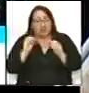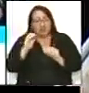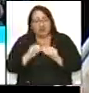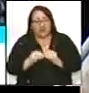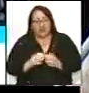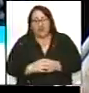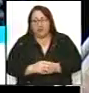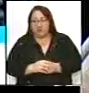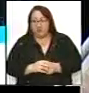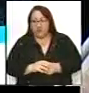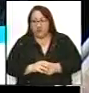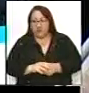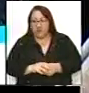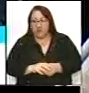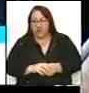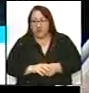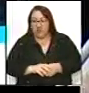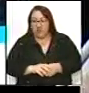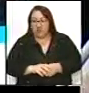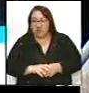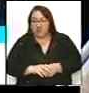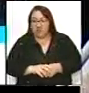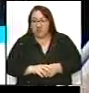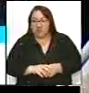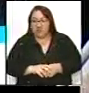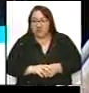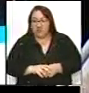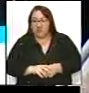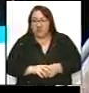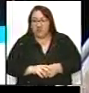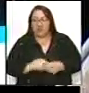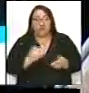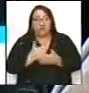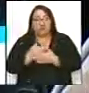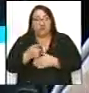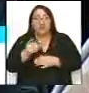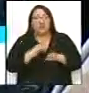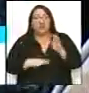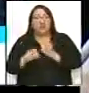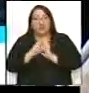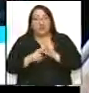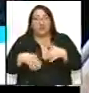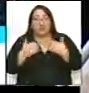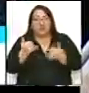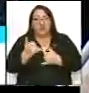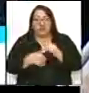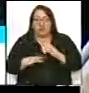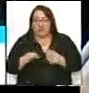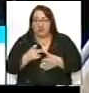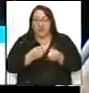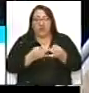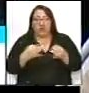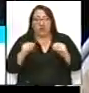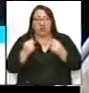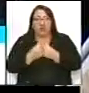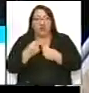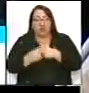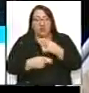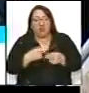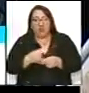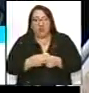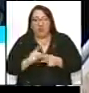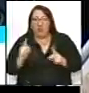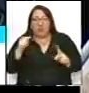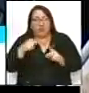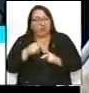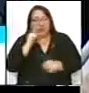en la reforma. Al impedir la posibilidad de alianza con movimientos regionales, puede terminar ocurriendo que varios de los partidos nacionales no